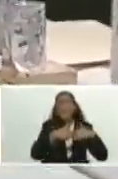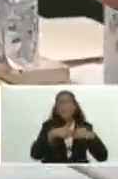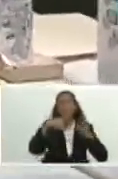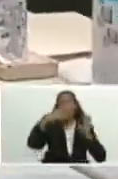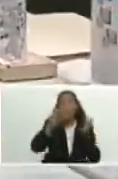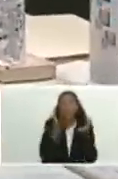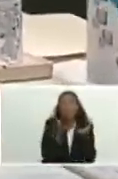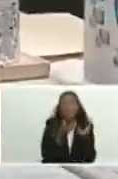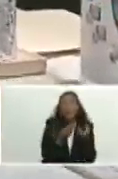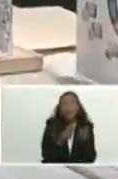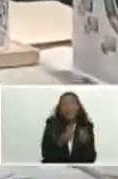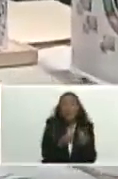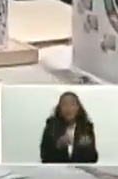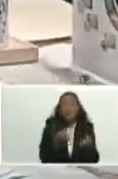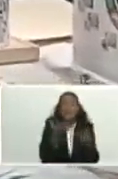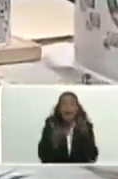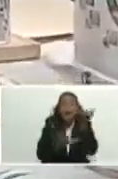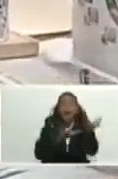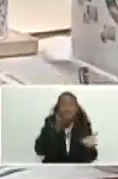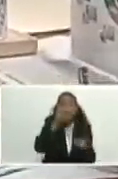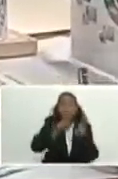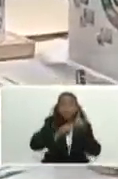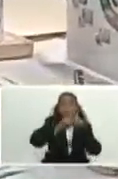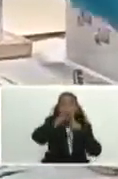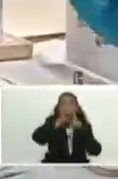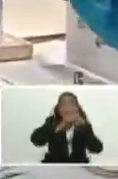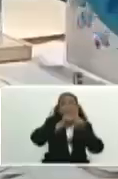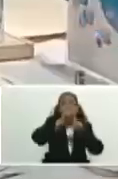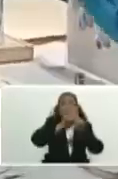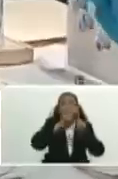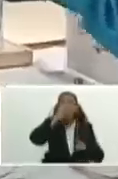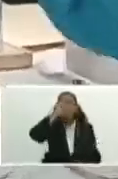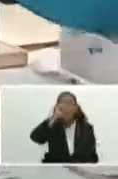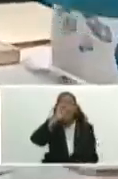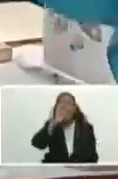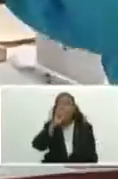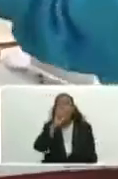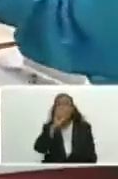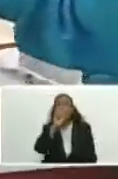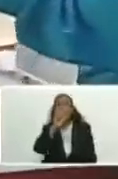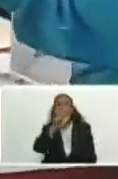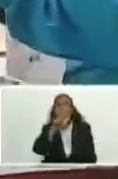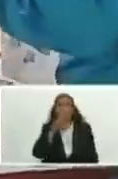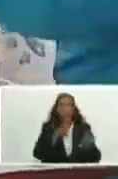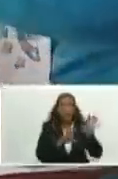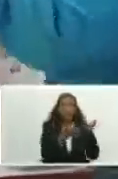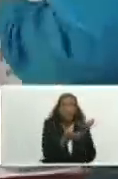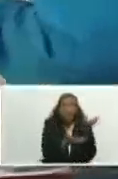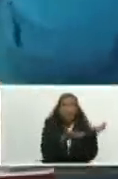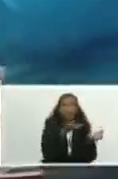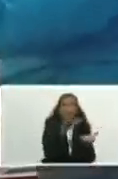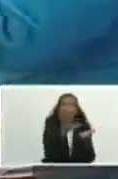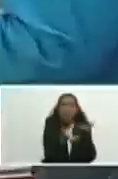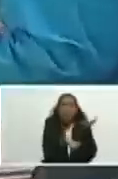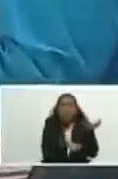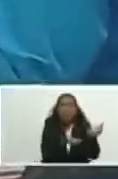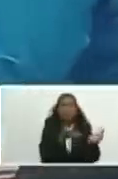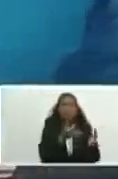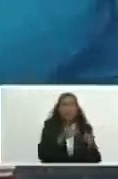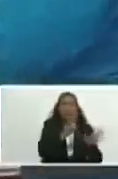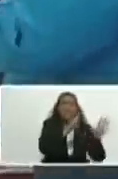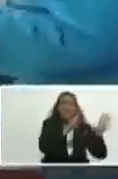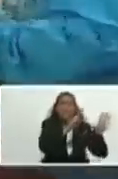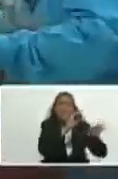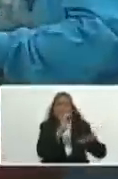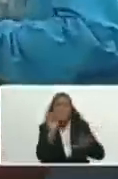fundición para determinar la temperatura del metal fundido dentro del horno, que está ahí aproximadamente, por ser aluminio, entre